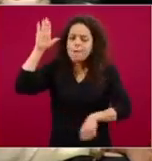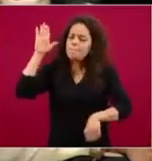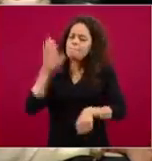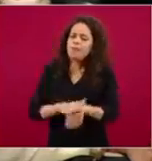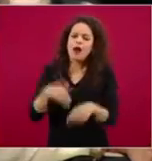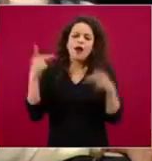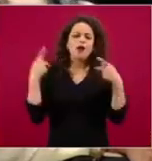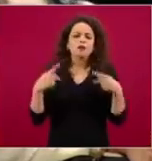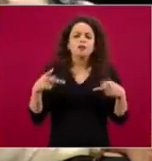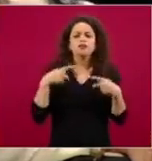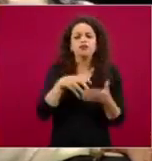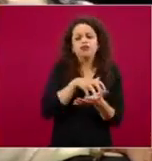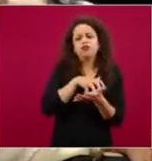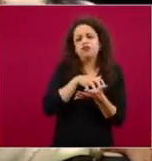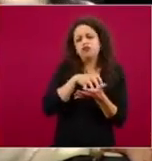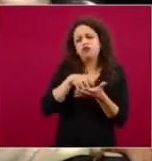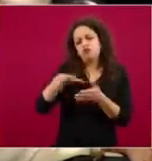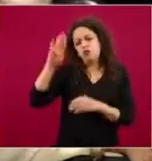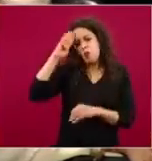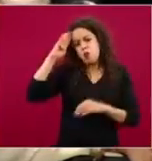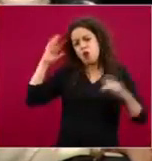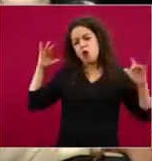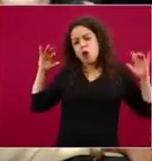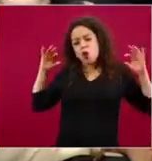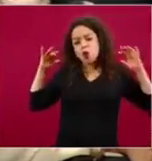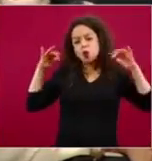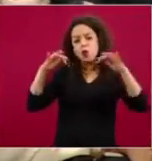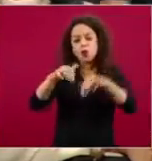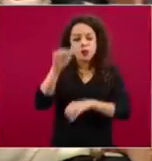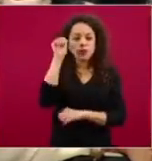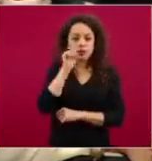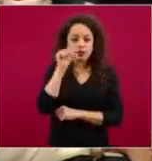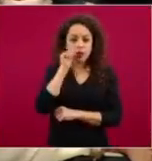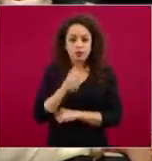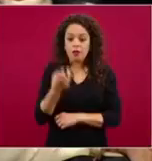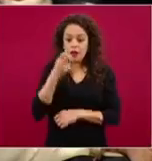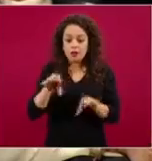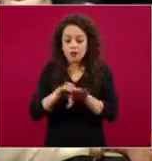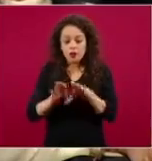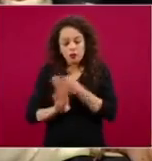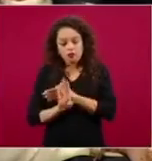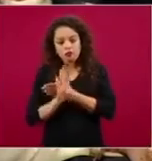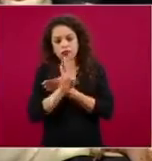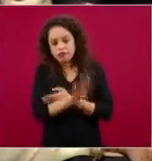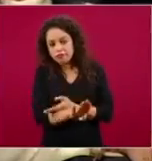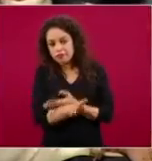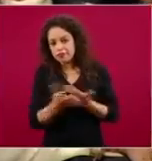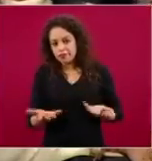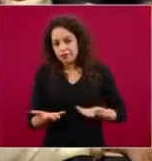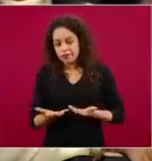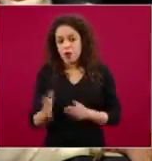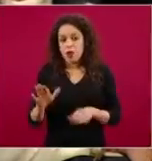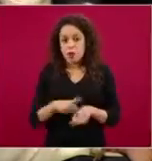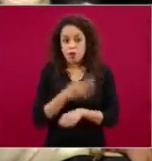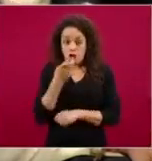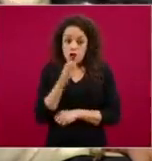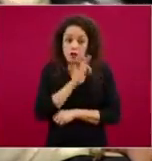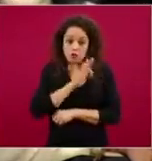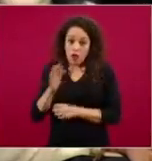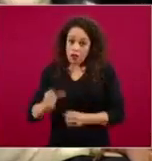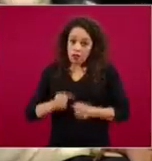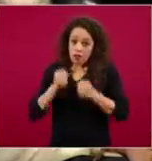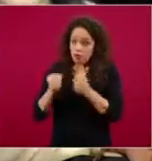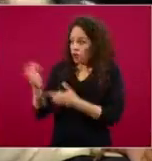hacer este festejo. Sobre todo porque, previendo esta situación, puede haber un rebrote muy fuerte de